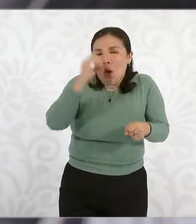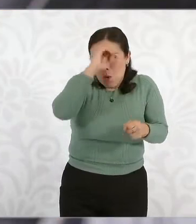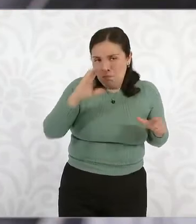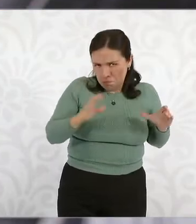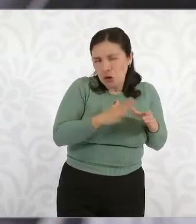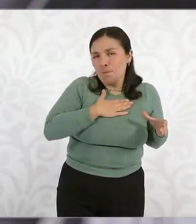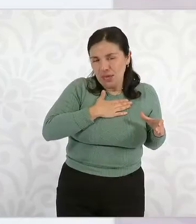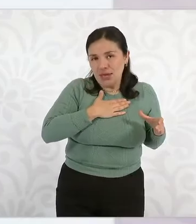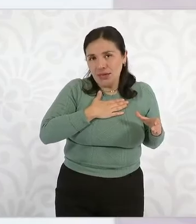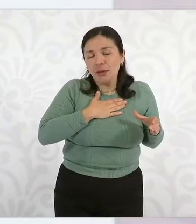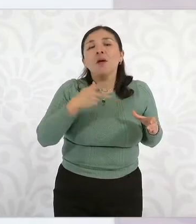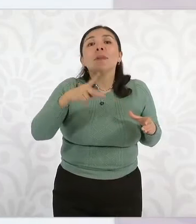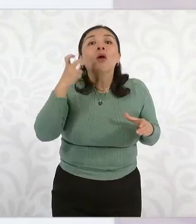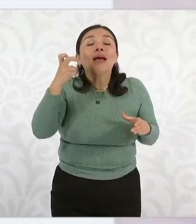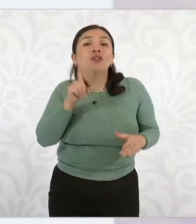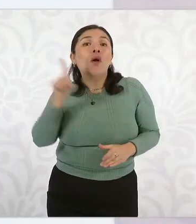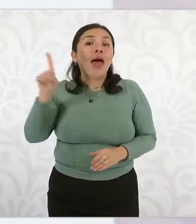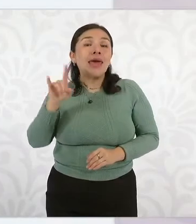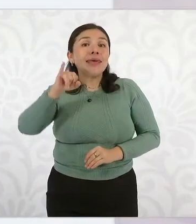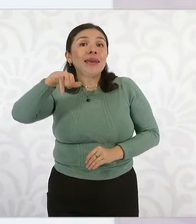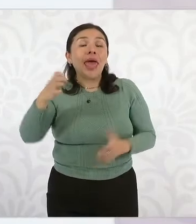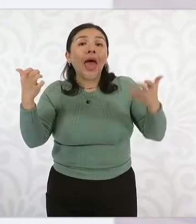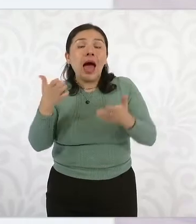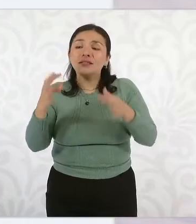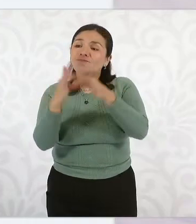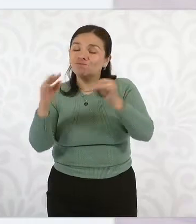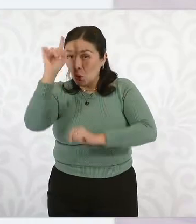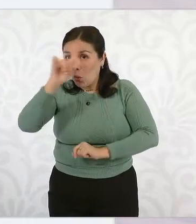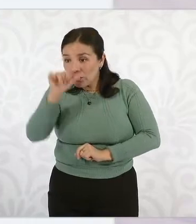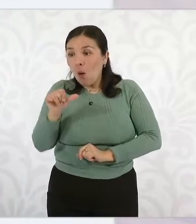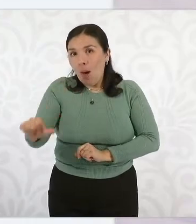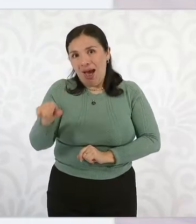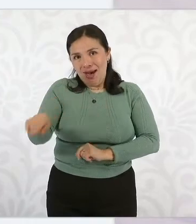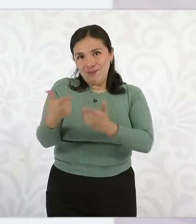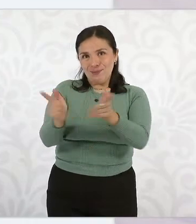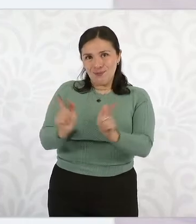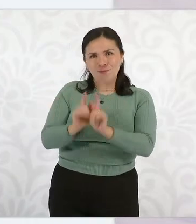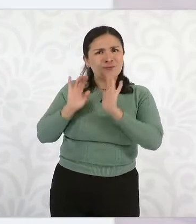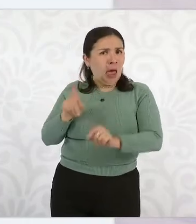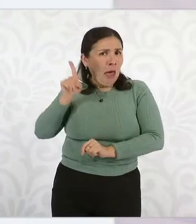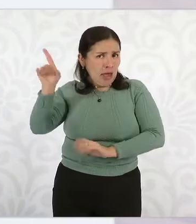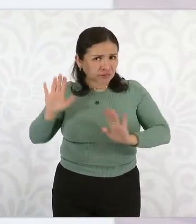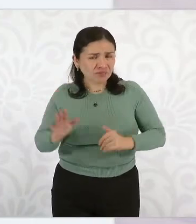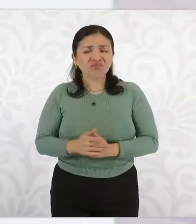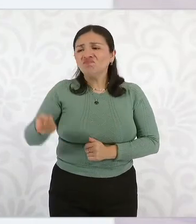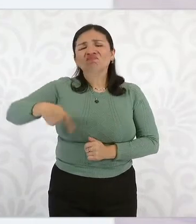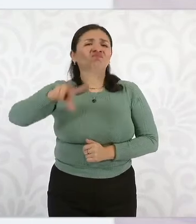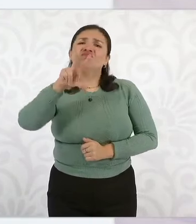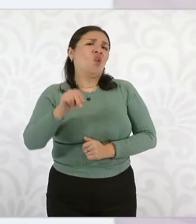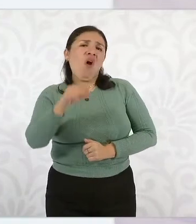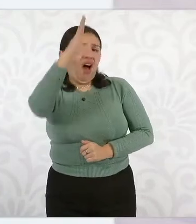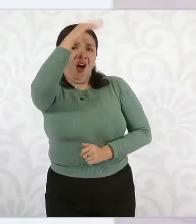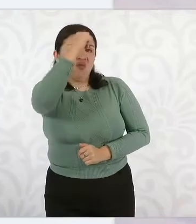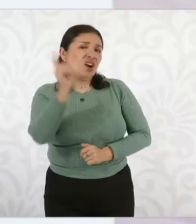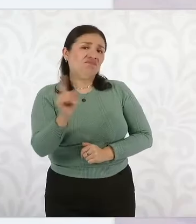todos, fue una orientación del Instituto Nacional Electoral. Y ellos se inconformaron y el